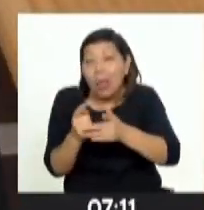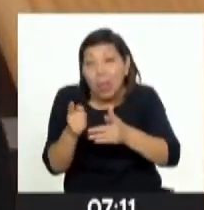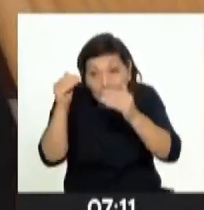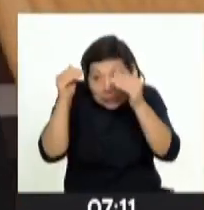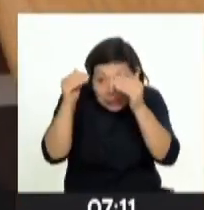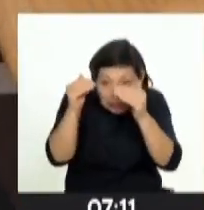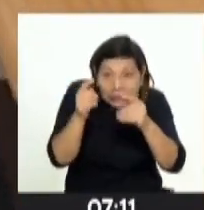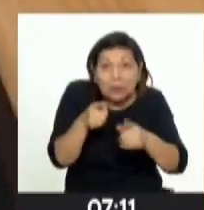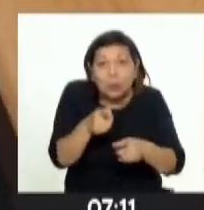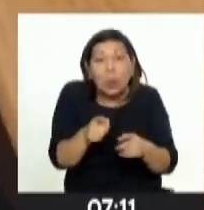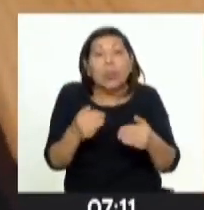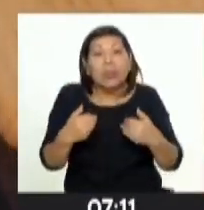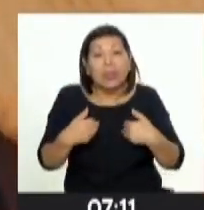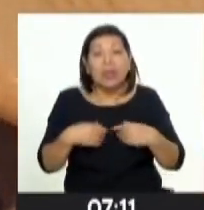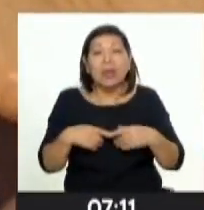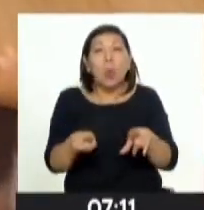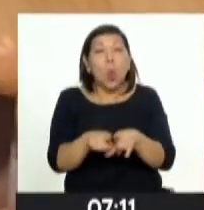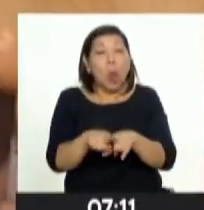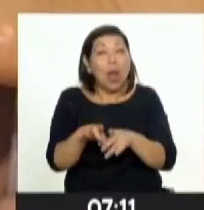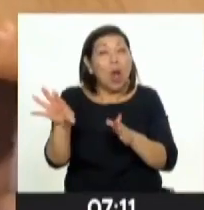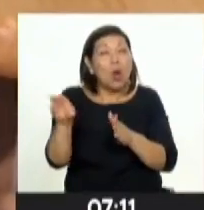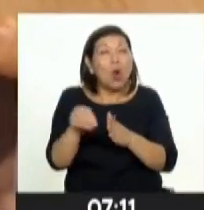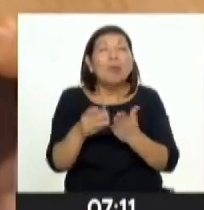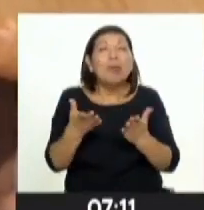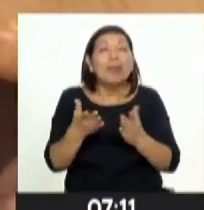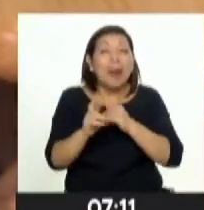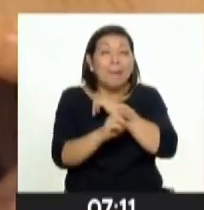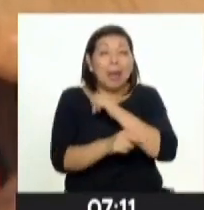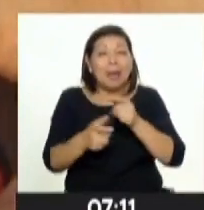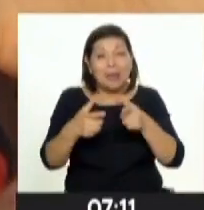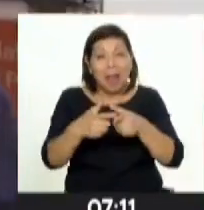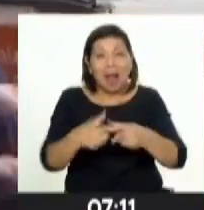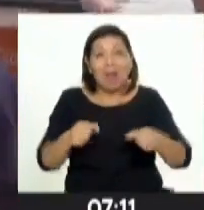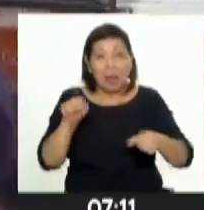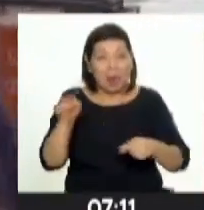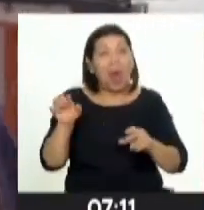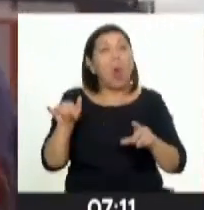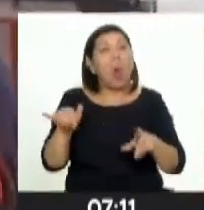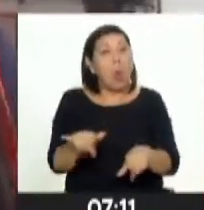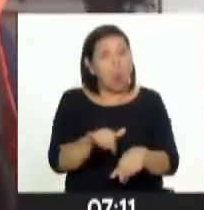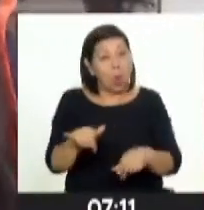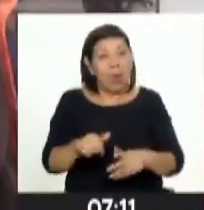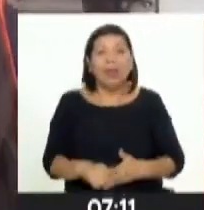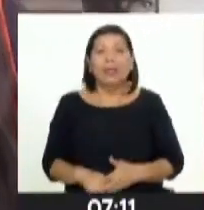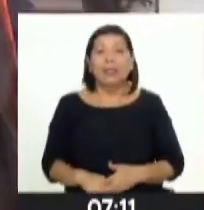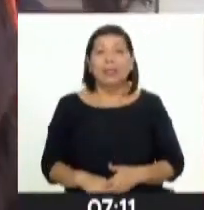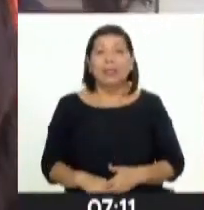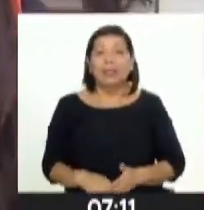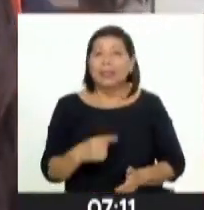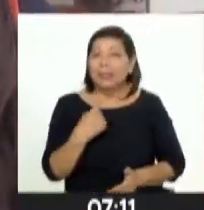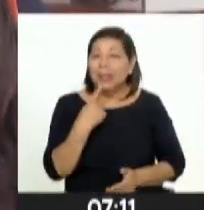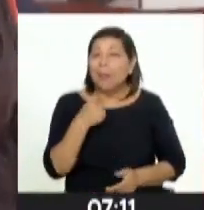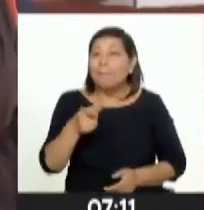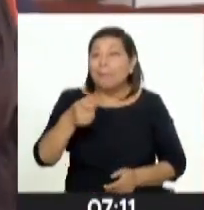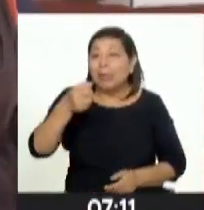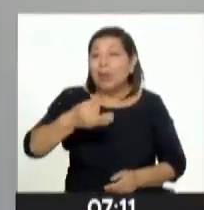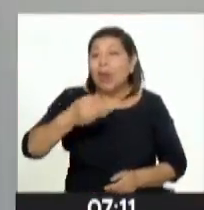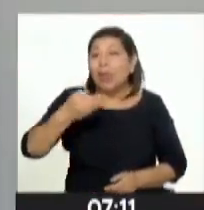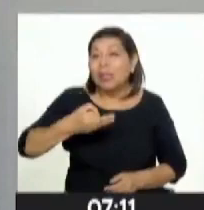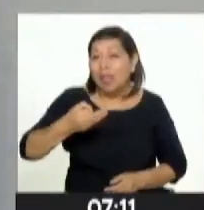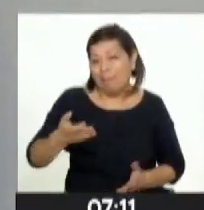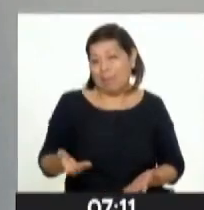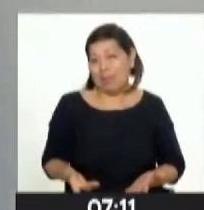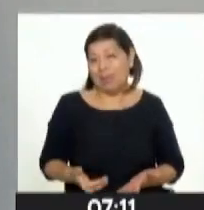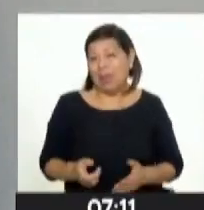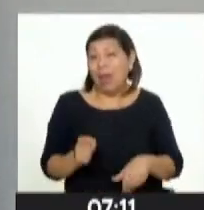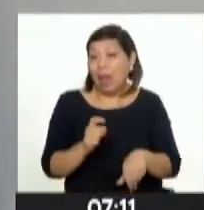Con esta metodología japonesa se busca minimizar los daños personales, afirma Astrid Velarde, especialista en prevención.